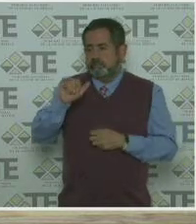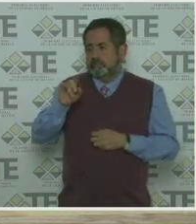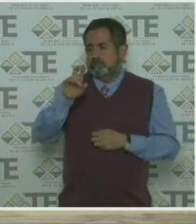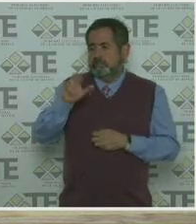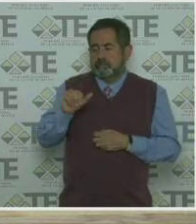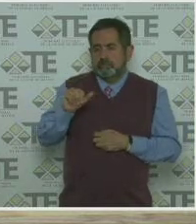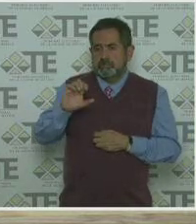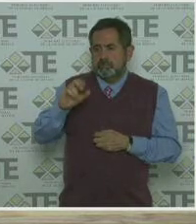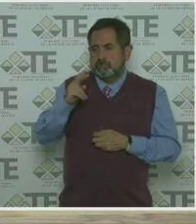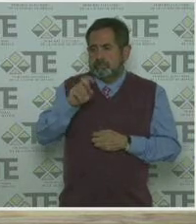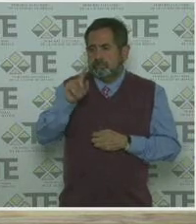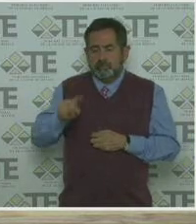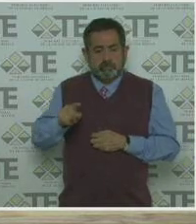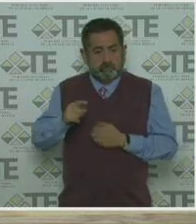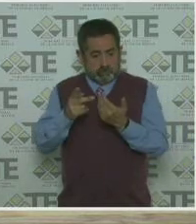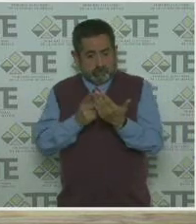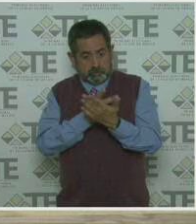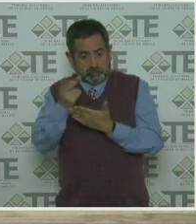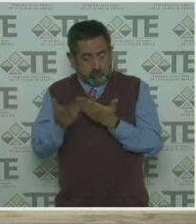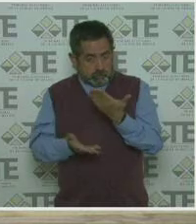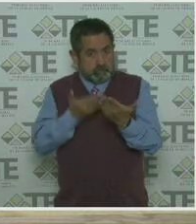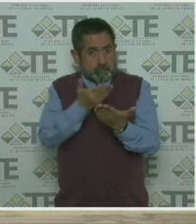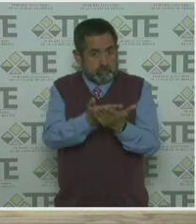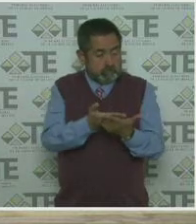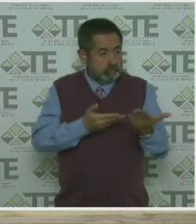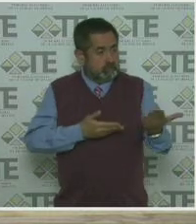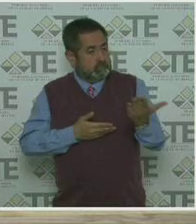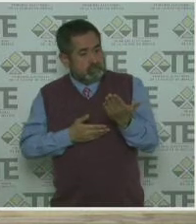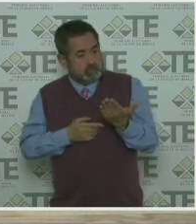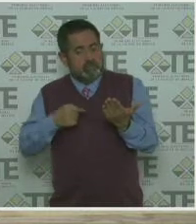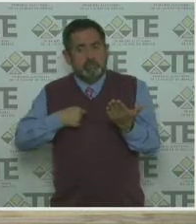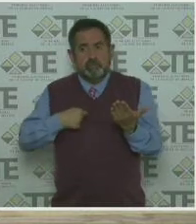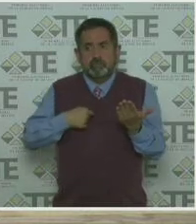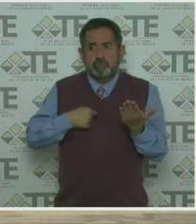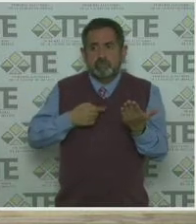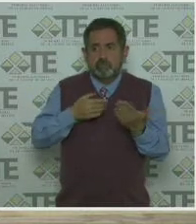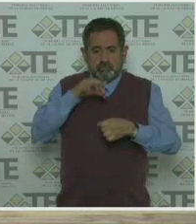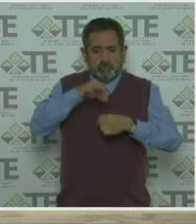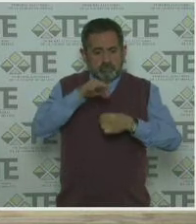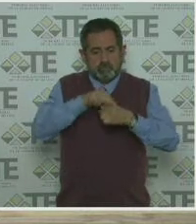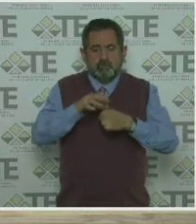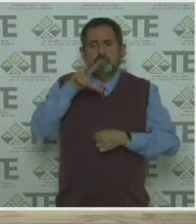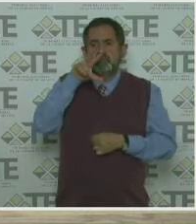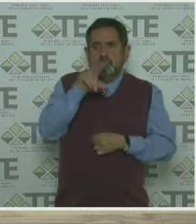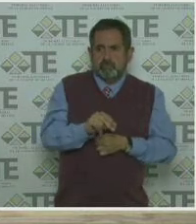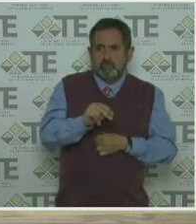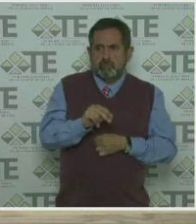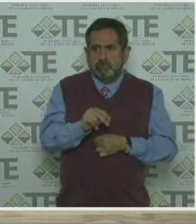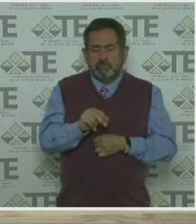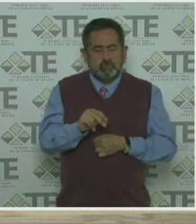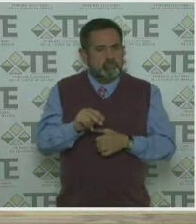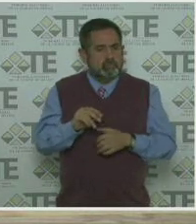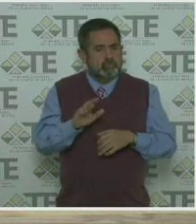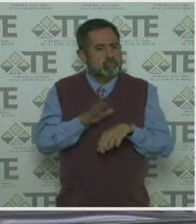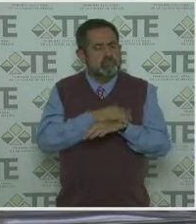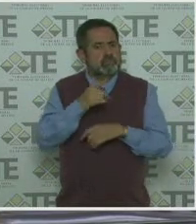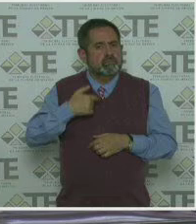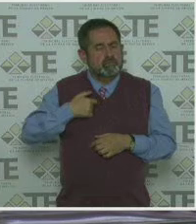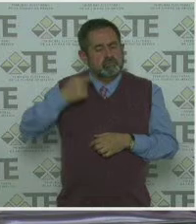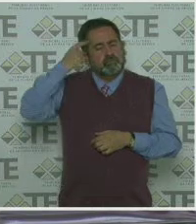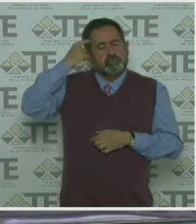presidente. Respecto a este proyecto que se somete a nuestra consideración, yo votaría en contra, y esto congruente